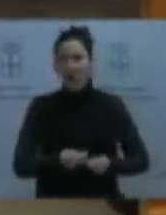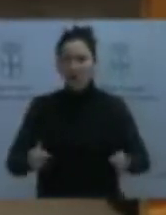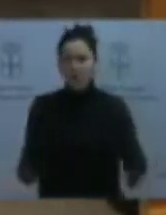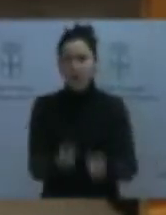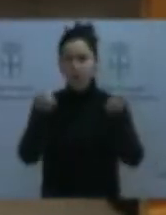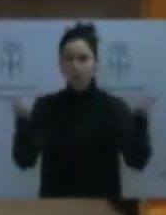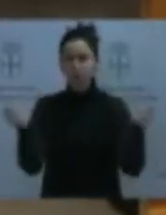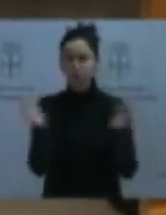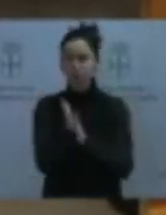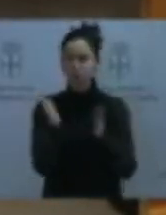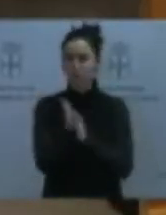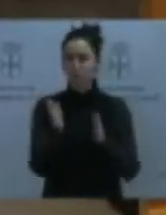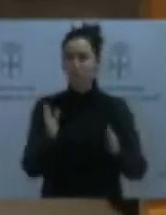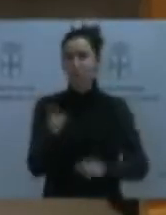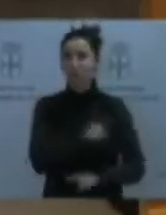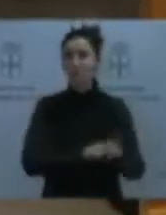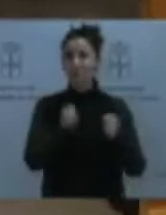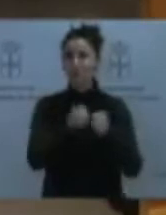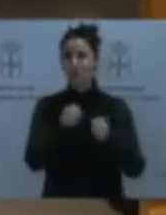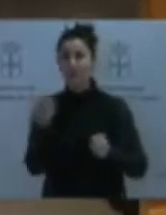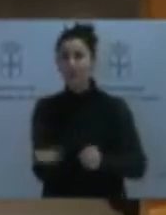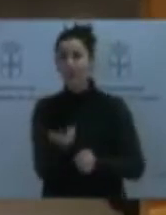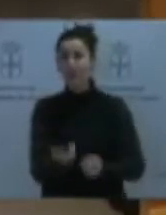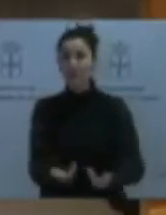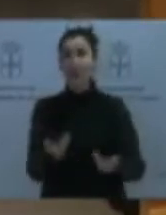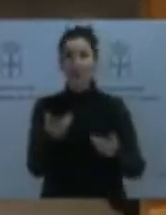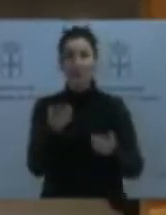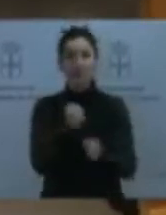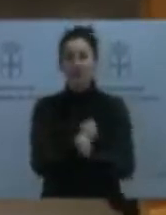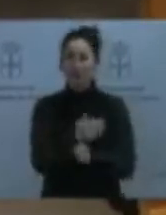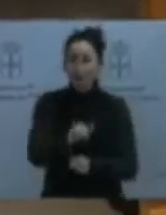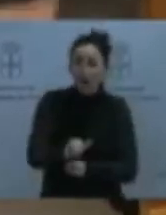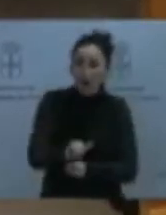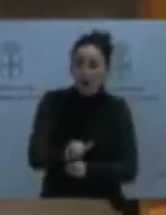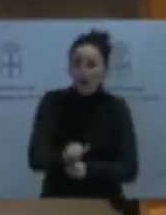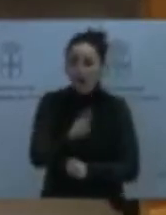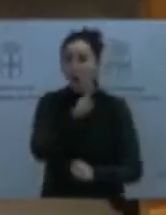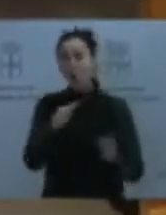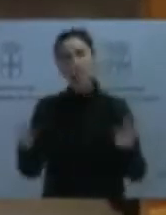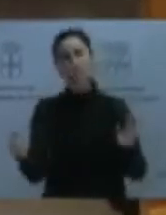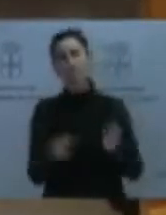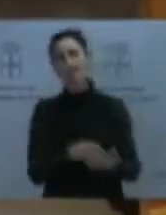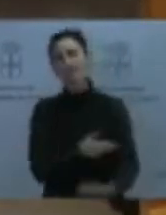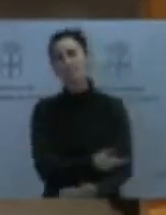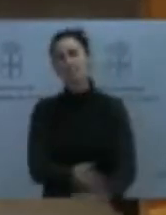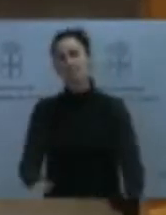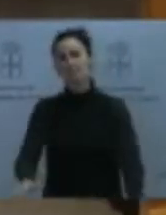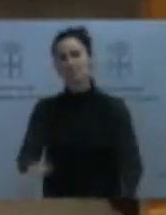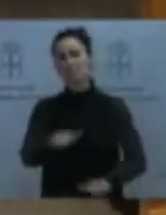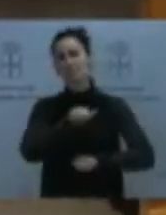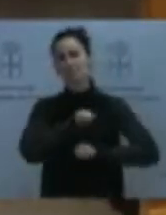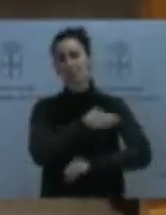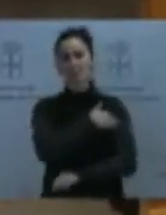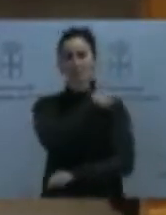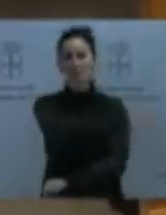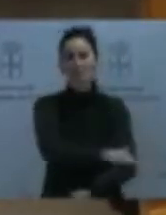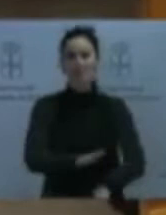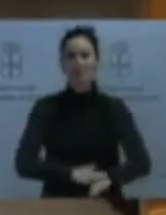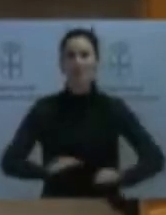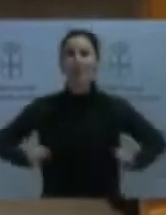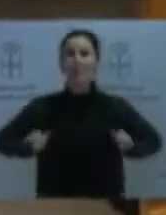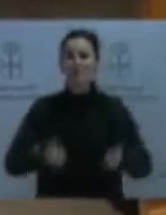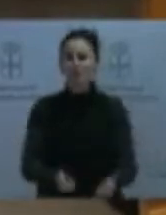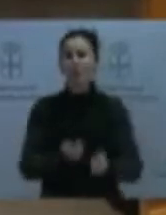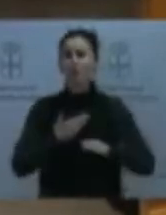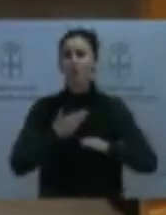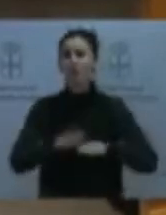carga de trabajo. Insisto, 2.000 millones a la espera de avales para ponerse a funcionar. Lo que sobran son sinvergüenzas. Ese es el problema de